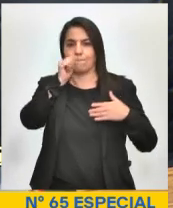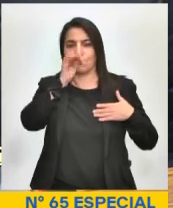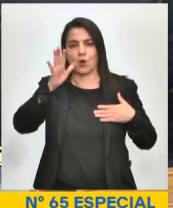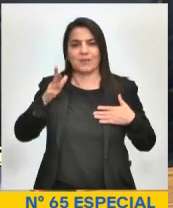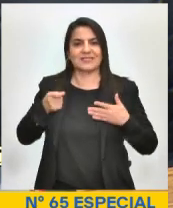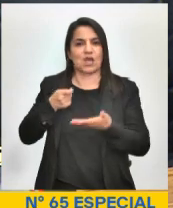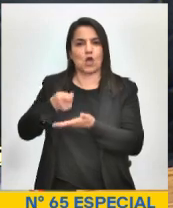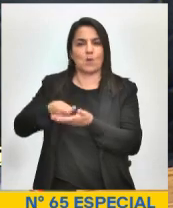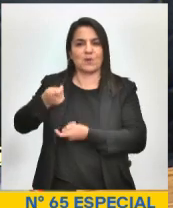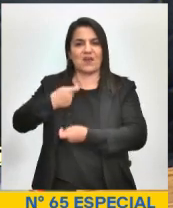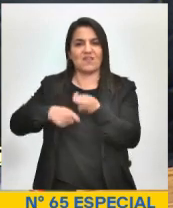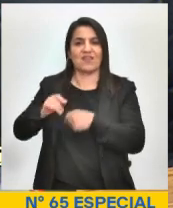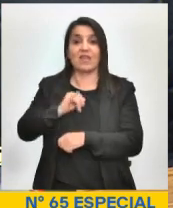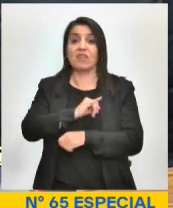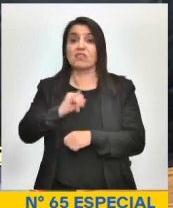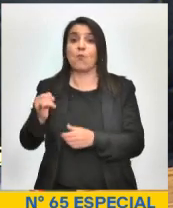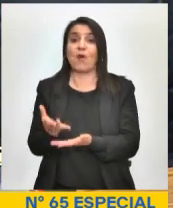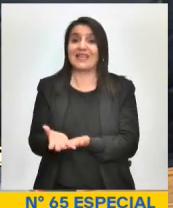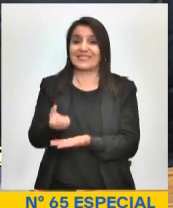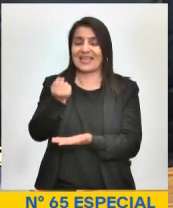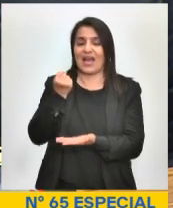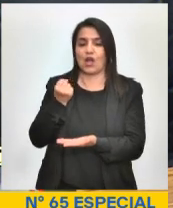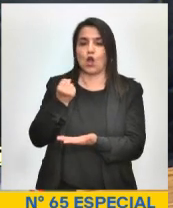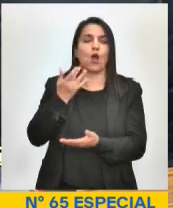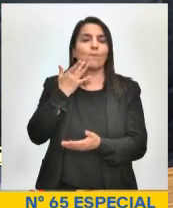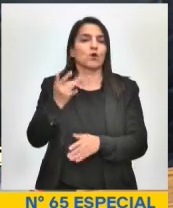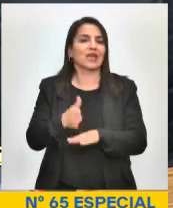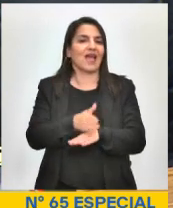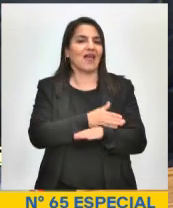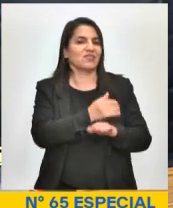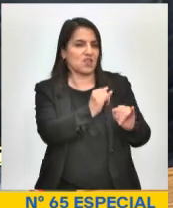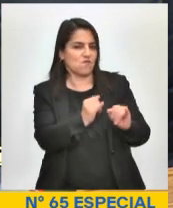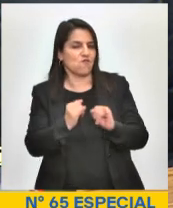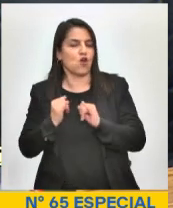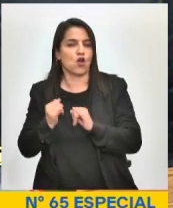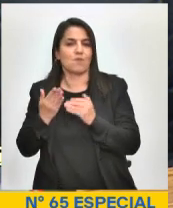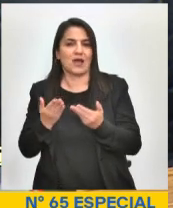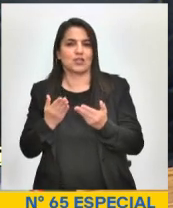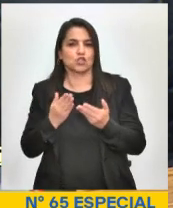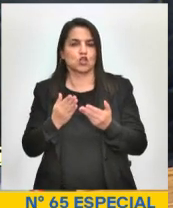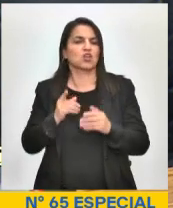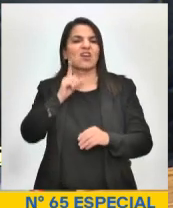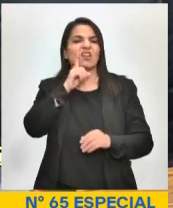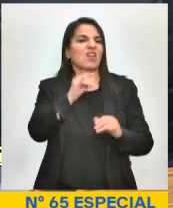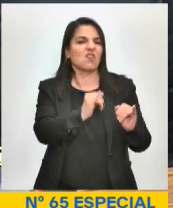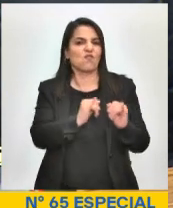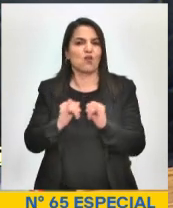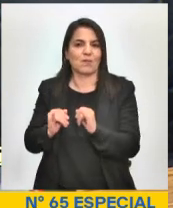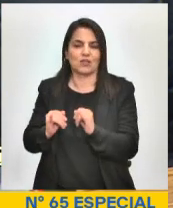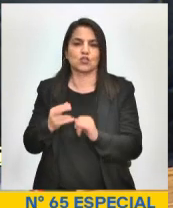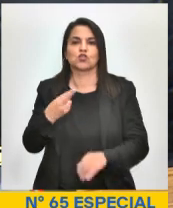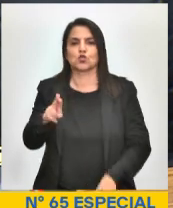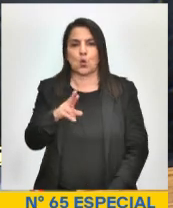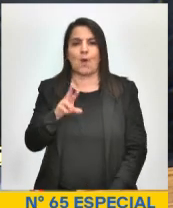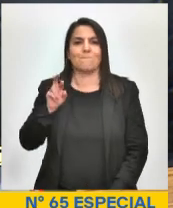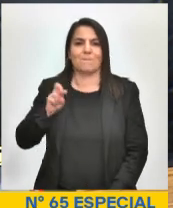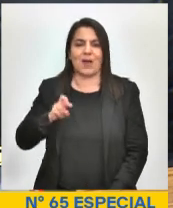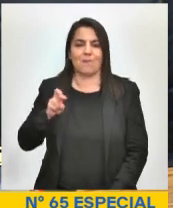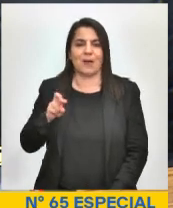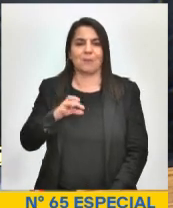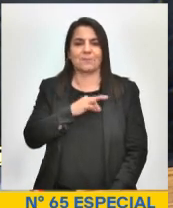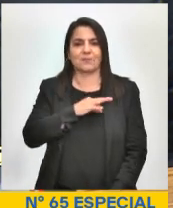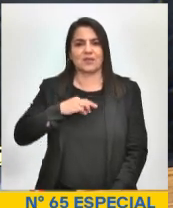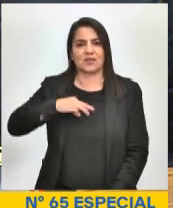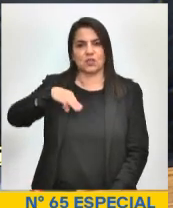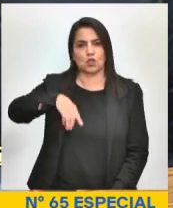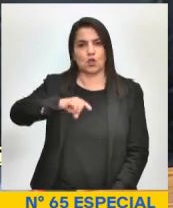rehusar por conocer información que no podía haber conocido de otra forma que por el ministro Muñoz en el ejercicio de su cargo. El ministro Muñoz, señor